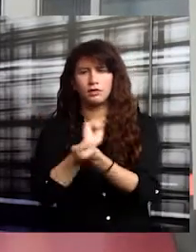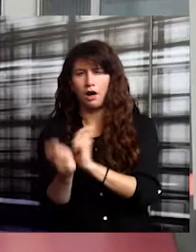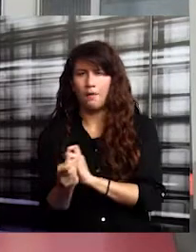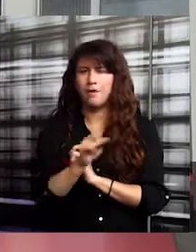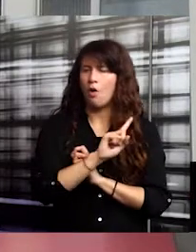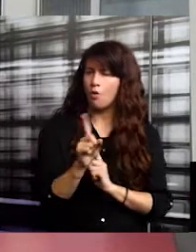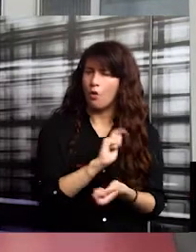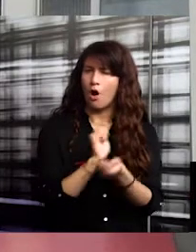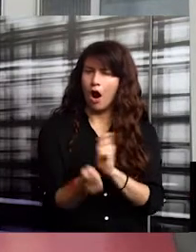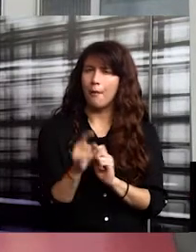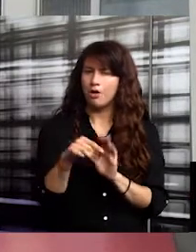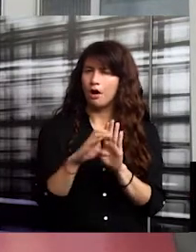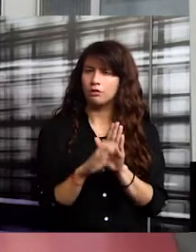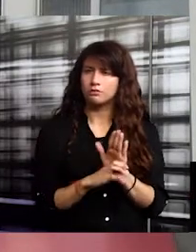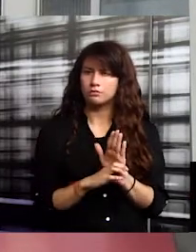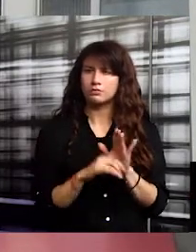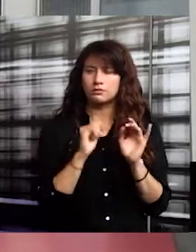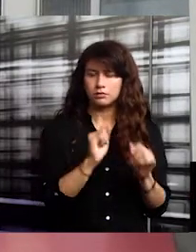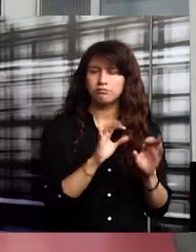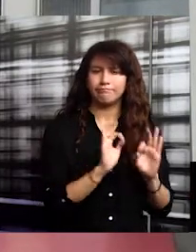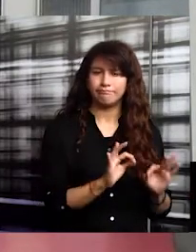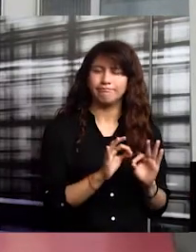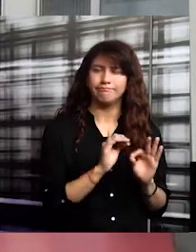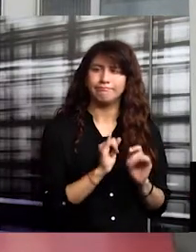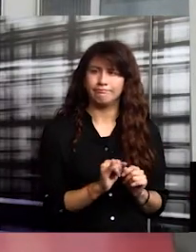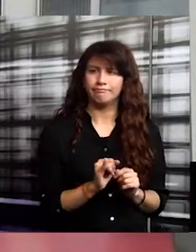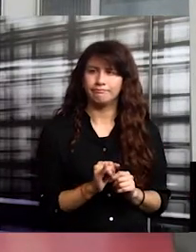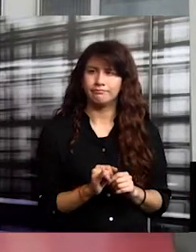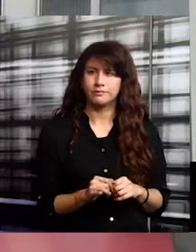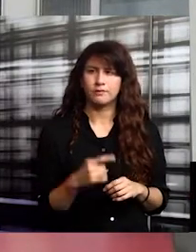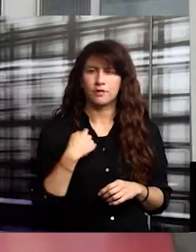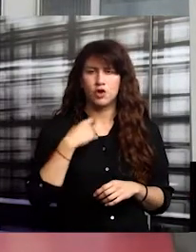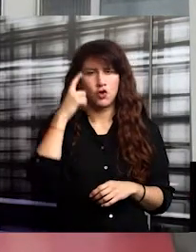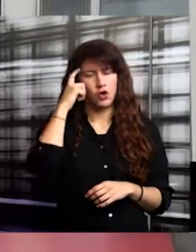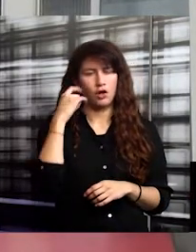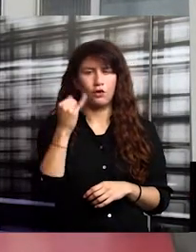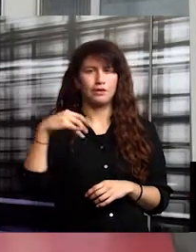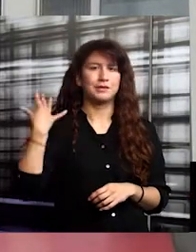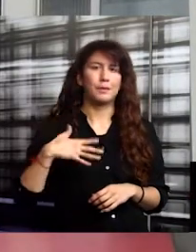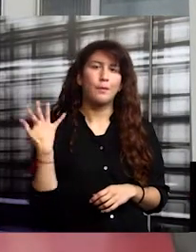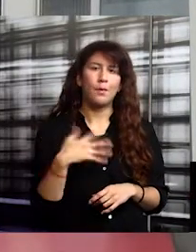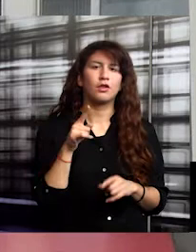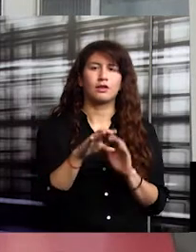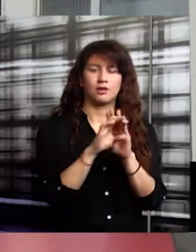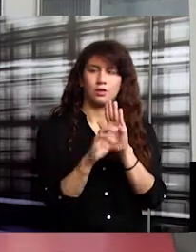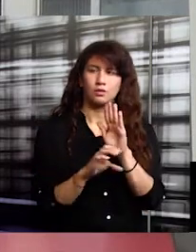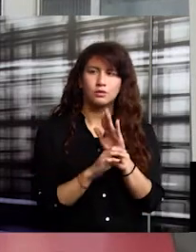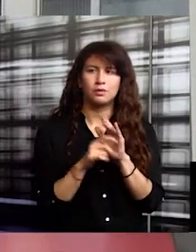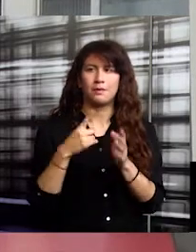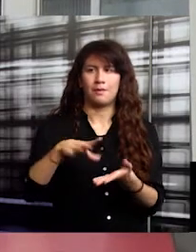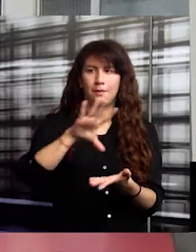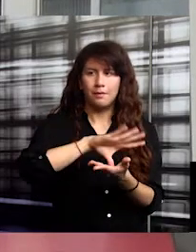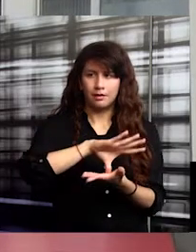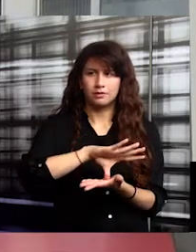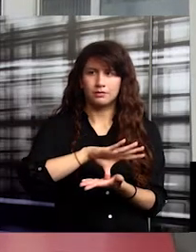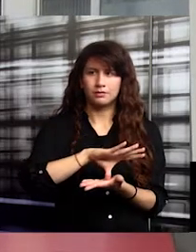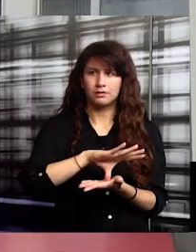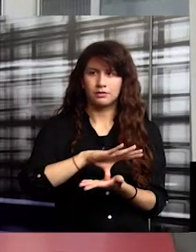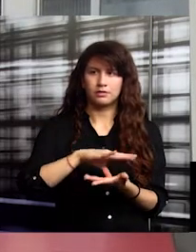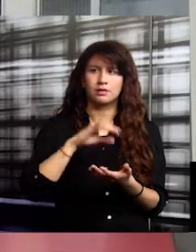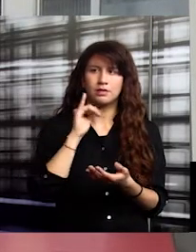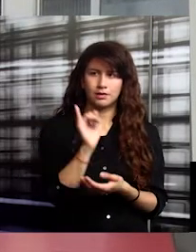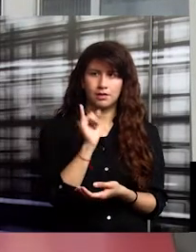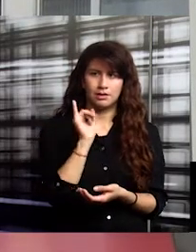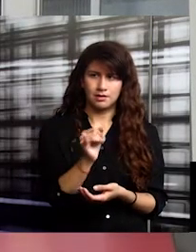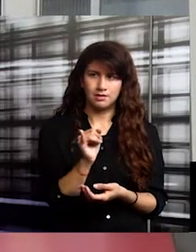creo que es tan importante la Constitución para un país que tiene que el propio país determinar